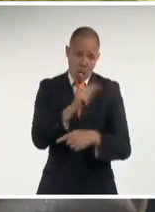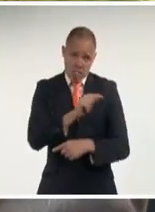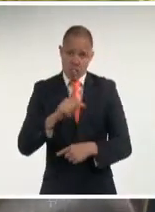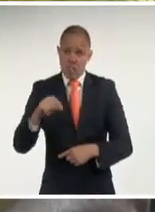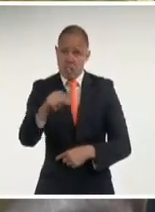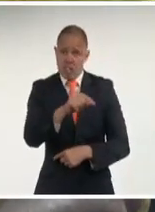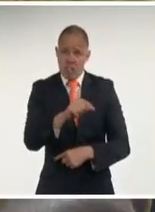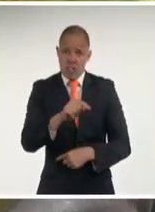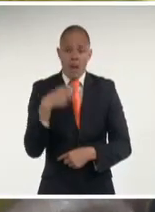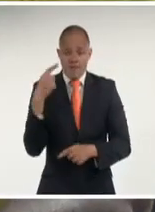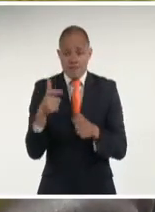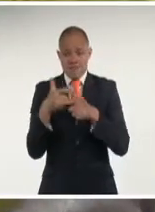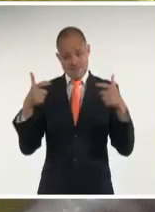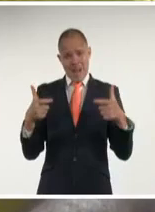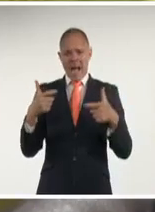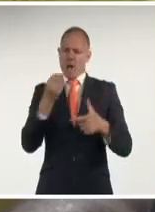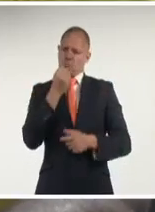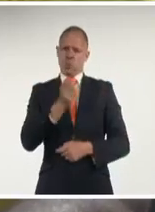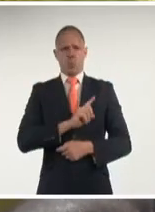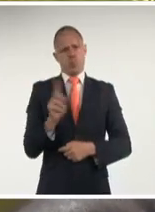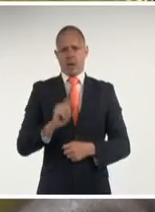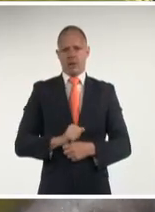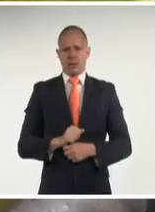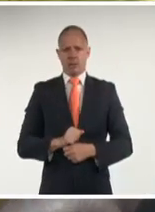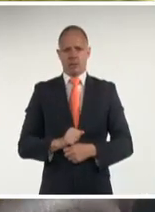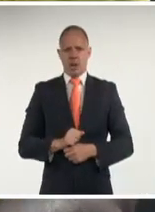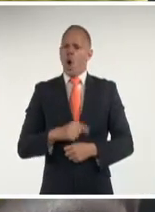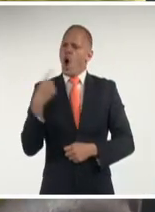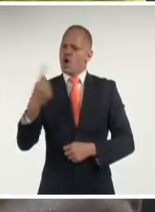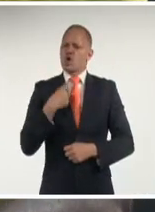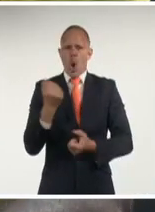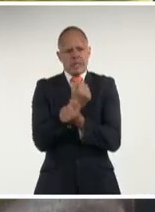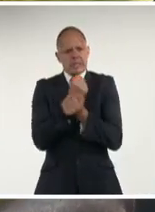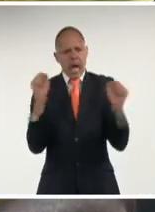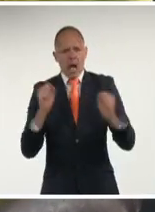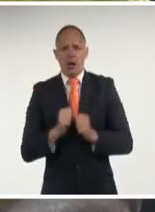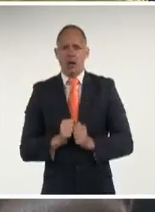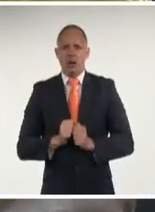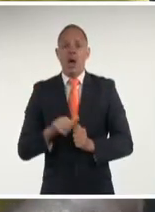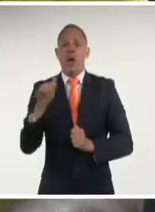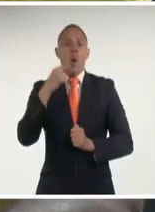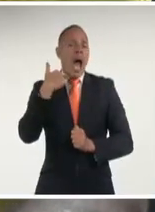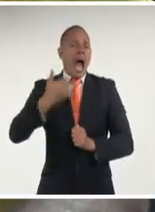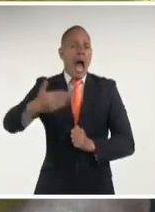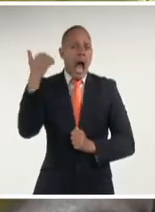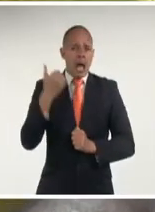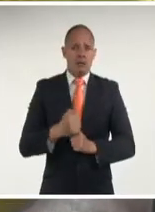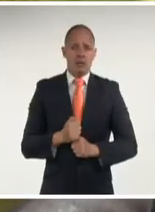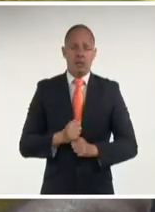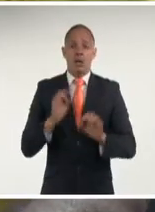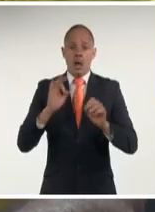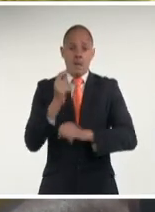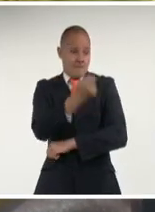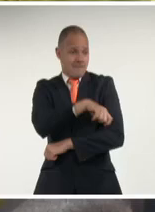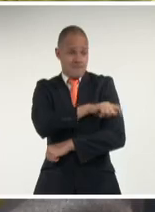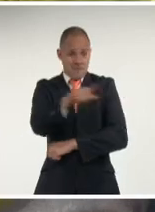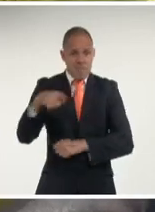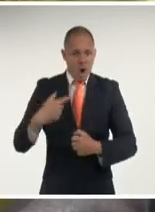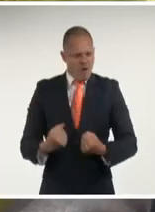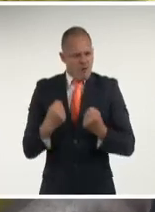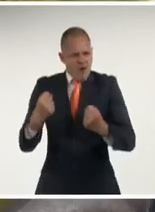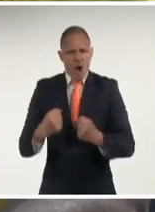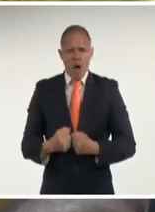cabeza en la misma medida que el pueblo demuestra debilidades. Pero como este pueblo es firme